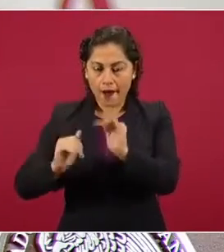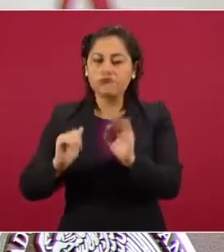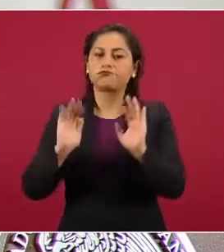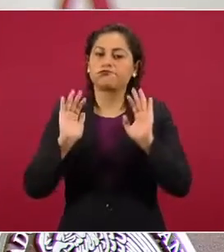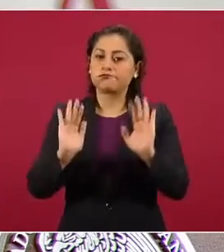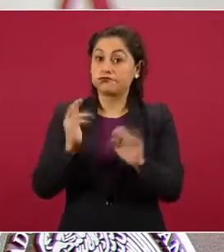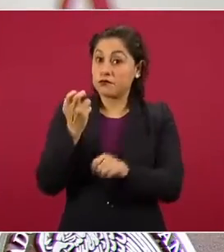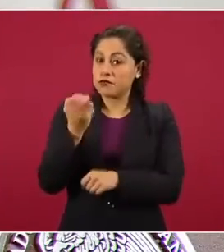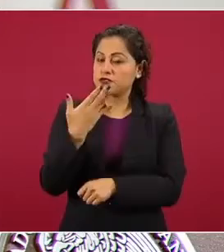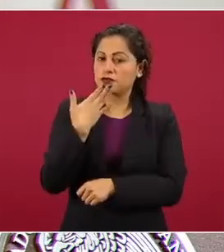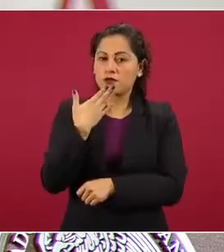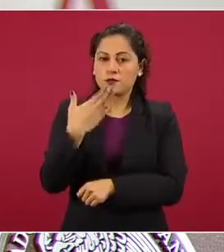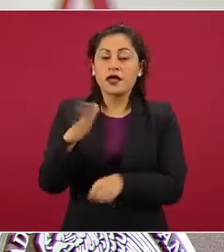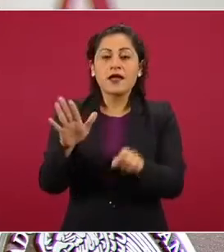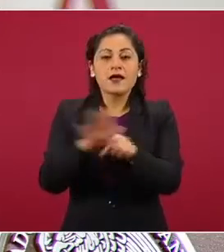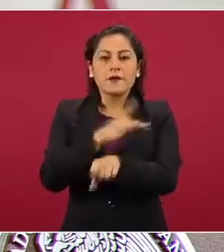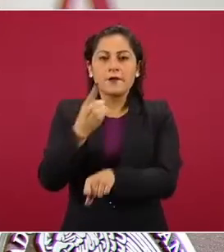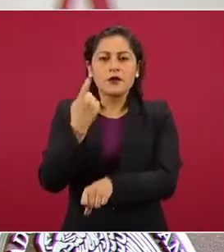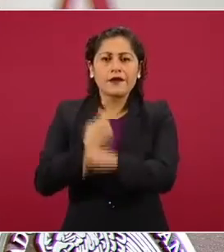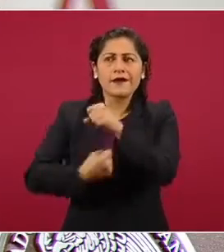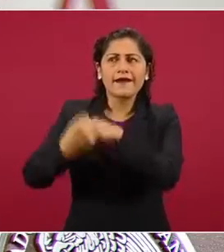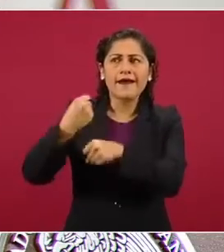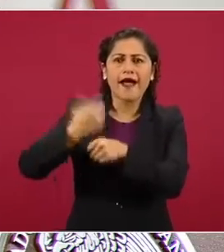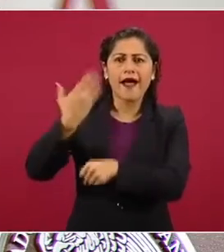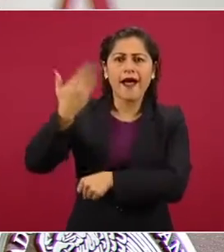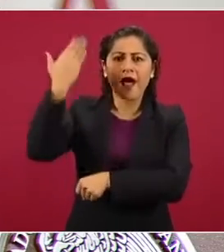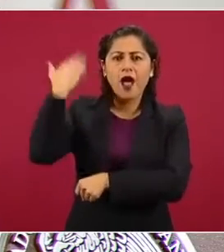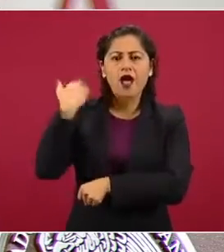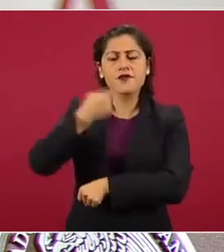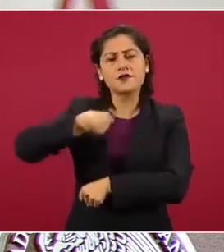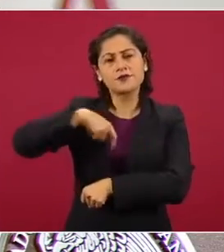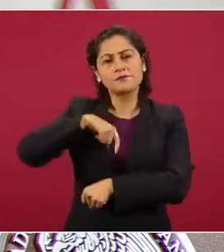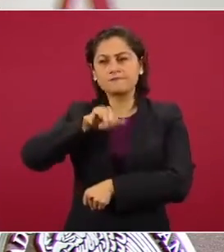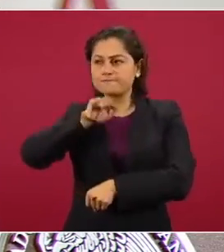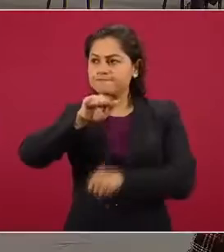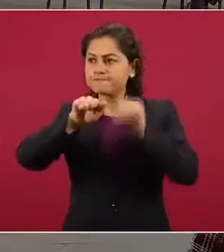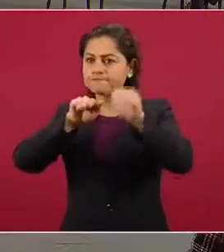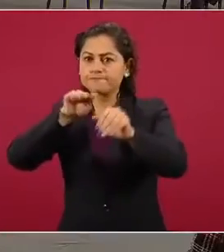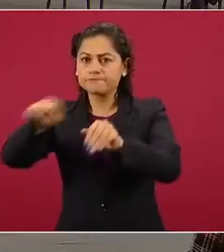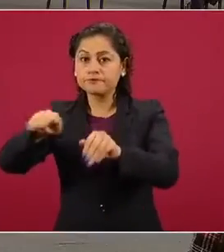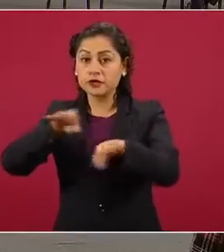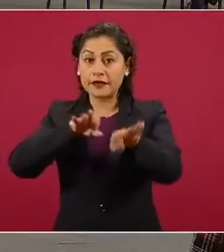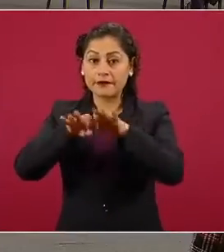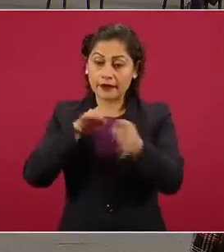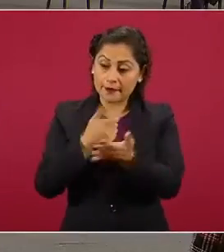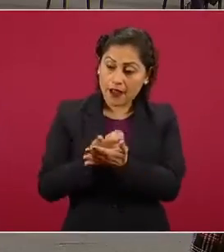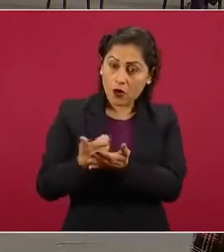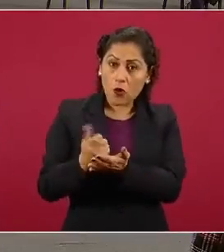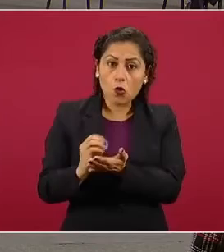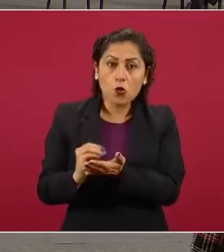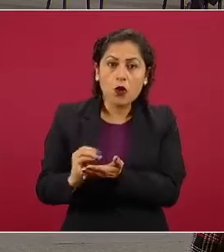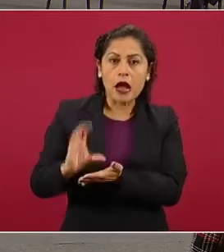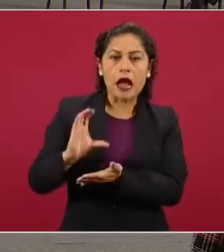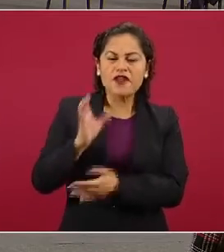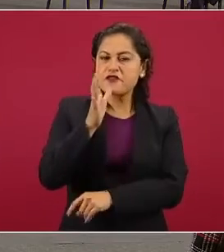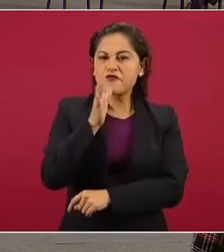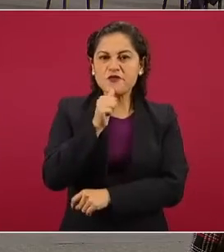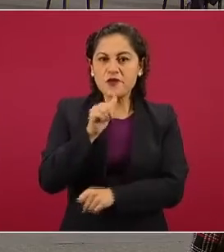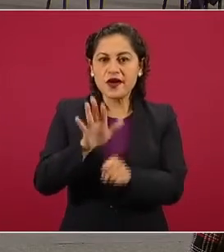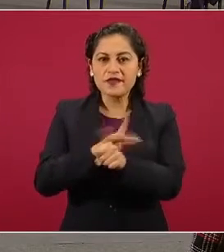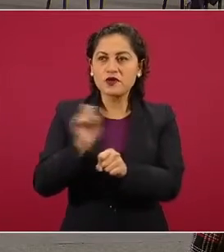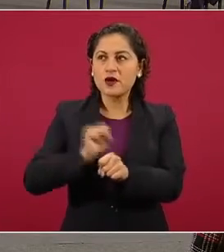significativo, porque por años se insistió que el salario mínimo no podía aumentar porque eso iba a generar